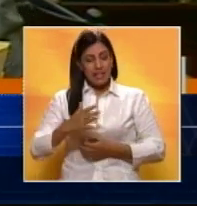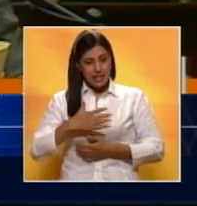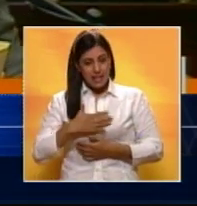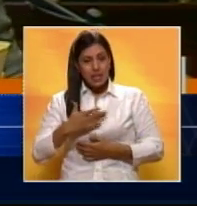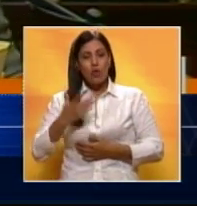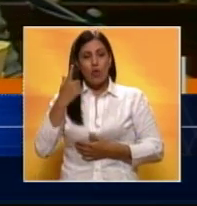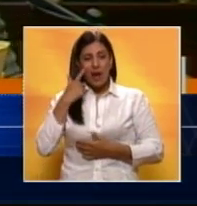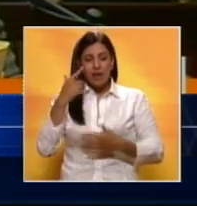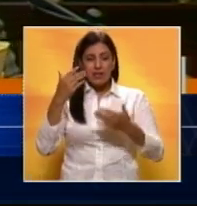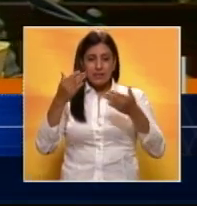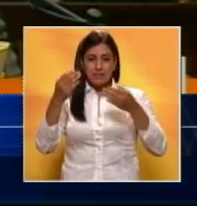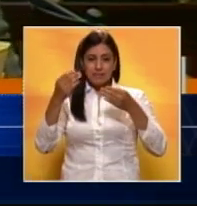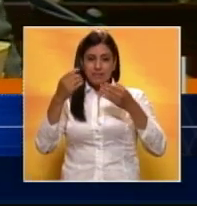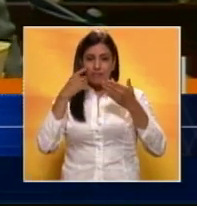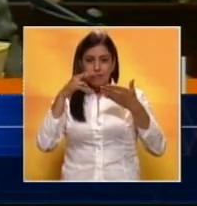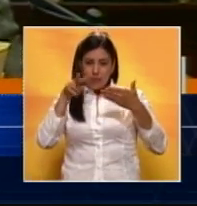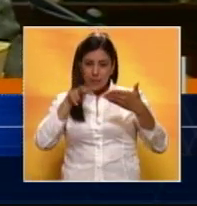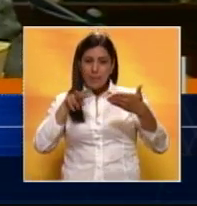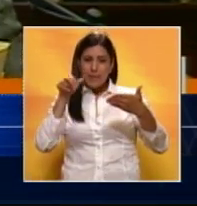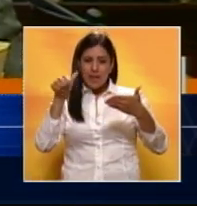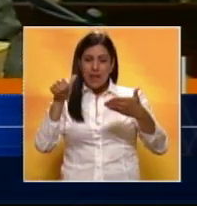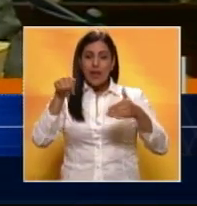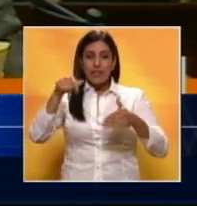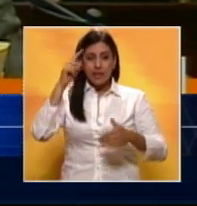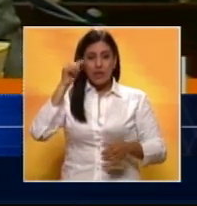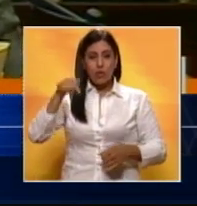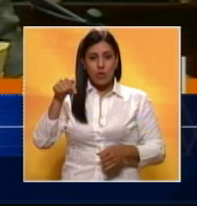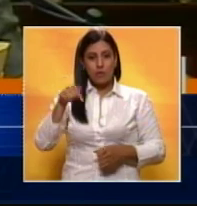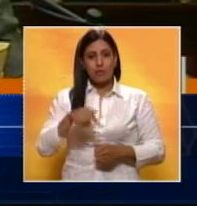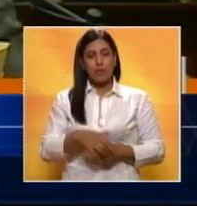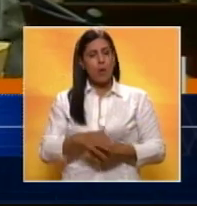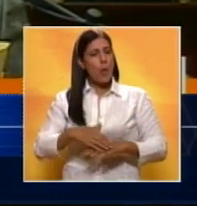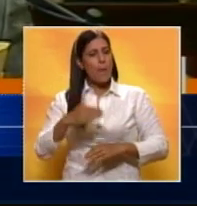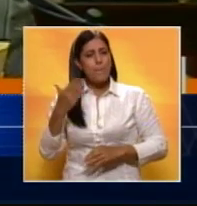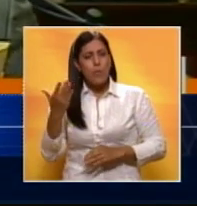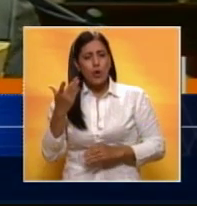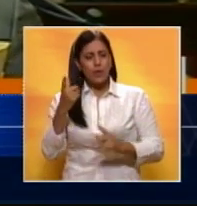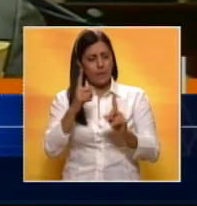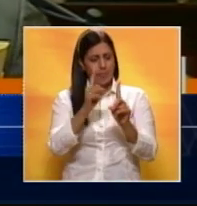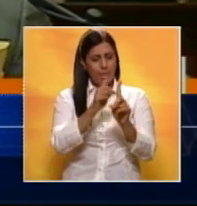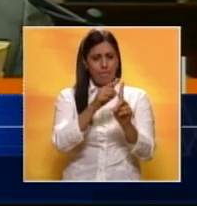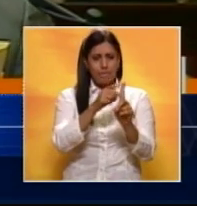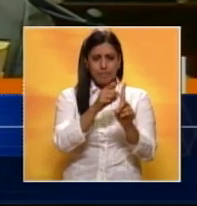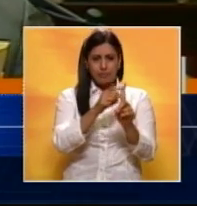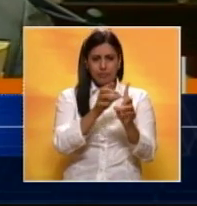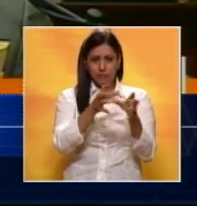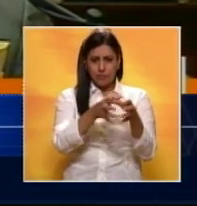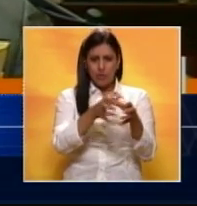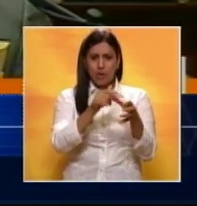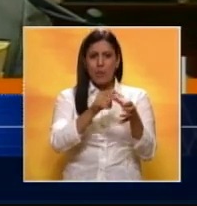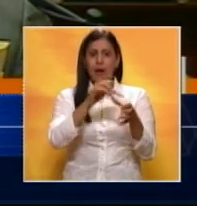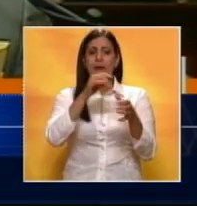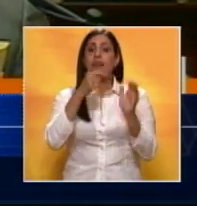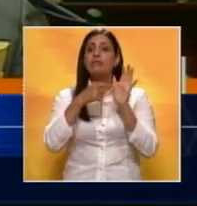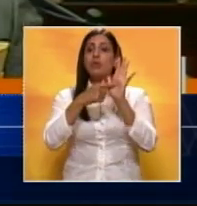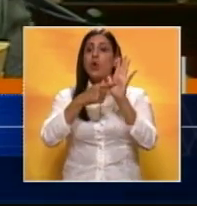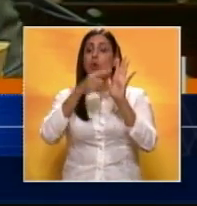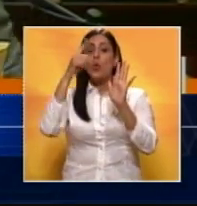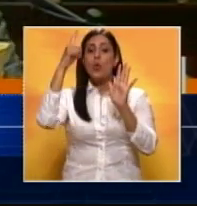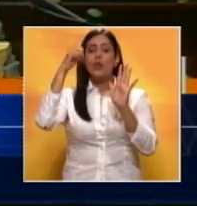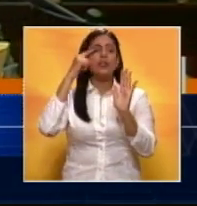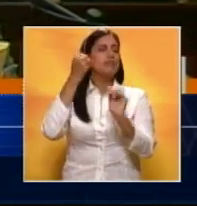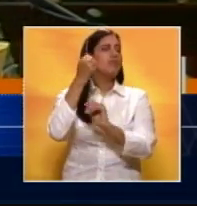Quiero que se observe bien esto en este acto del día de hoy, porque por un lado la titular del Ministerio